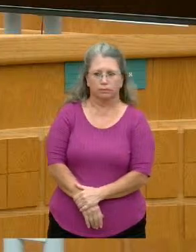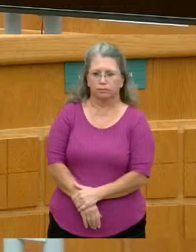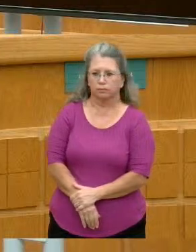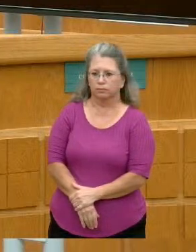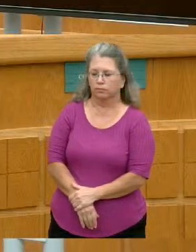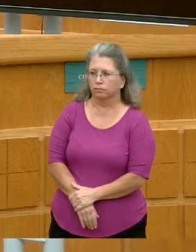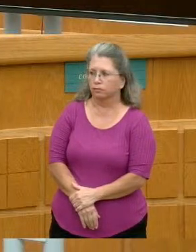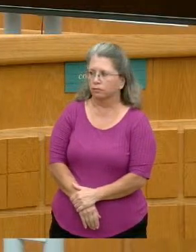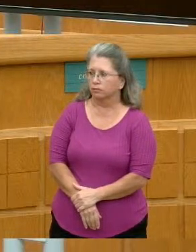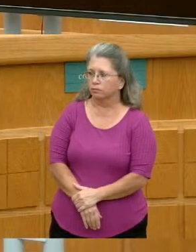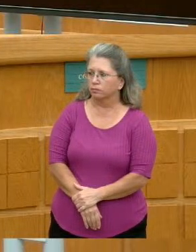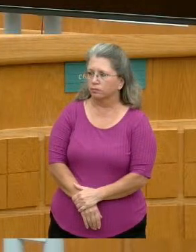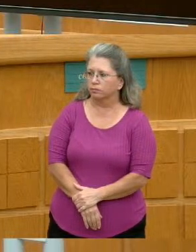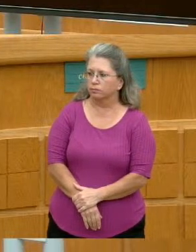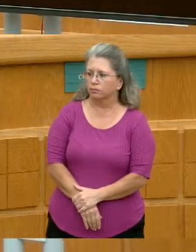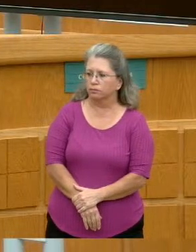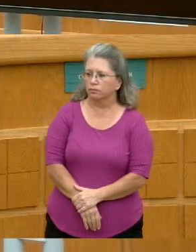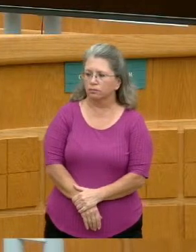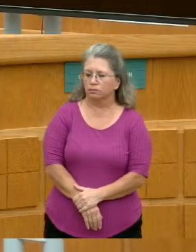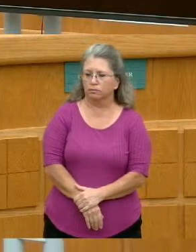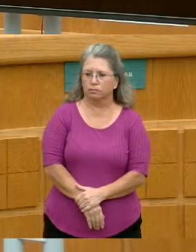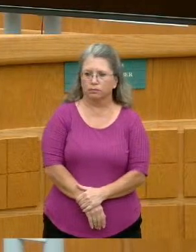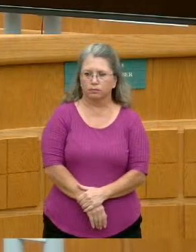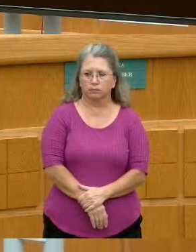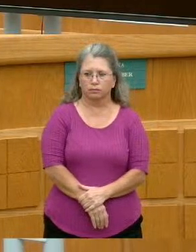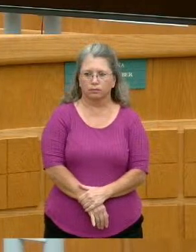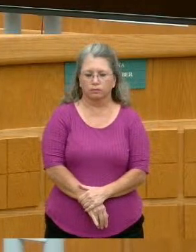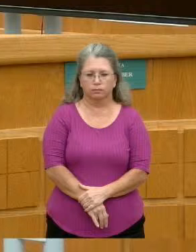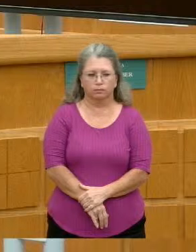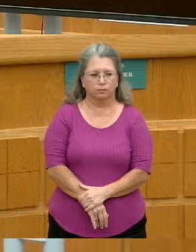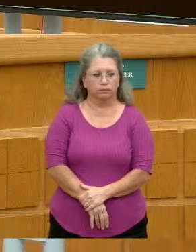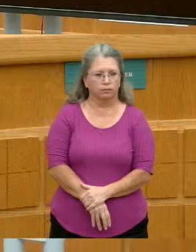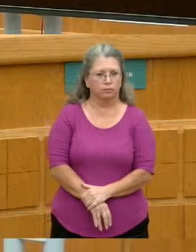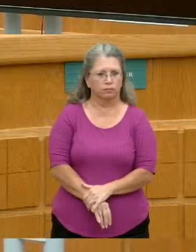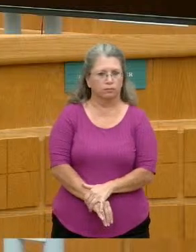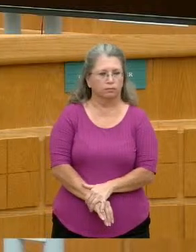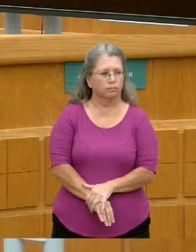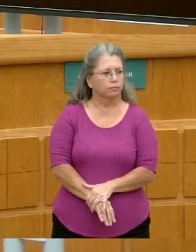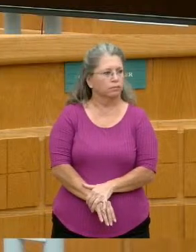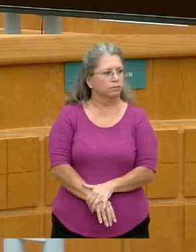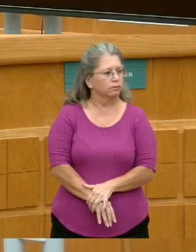desear un feliz 4 de julio, lo vamos a mantener informado lo mejor posible.